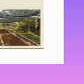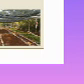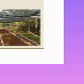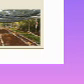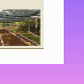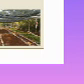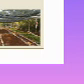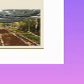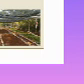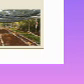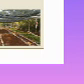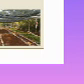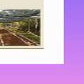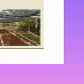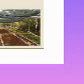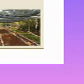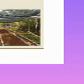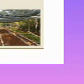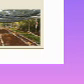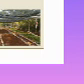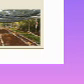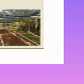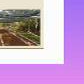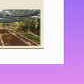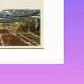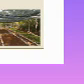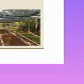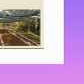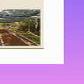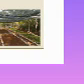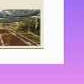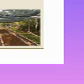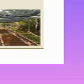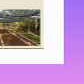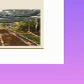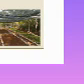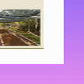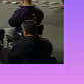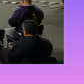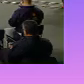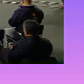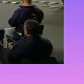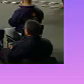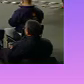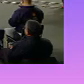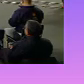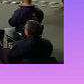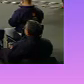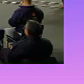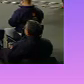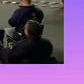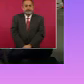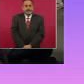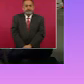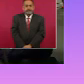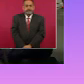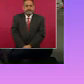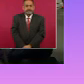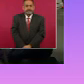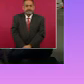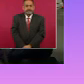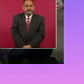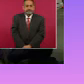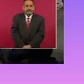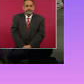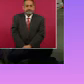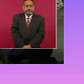pesos para trabajar diferentes propuestas y proyectos comunitarios en los ejidos donde se encuentra esta reserva. La